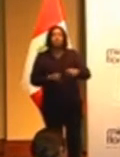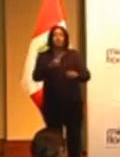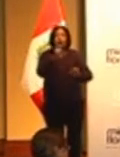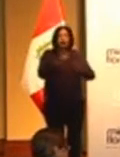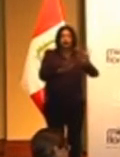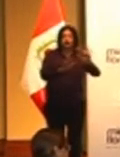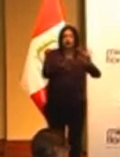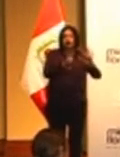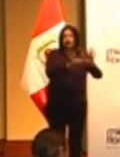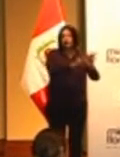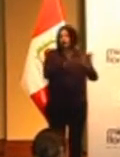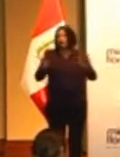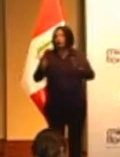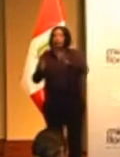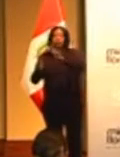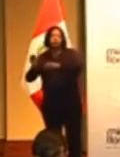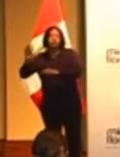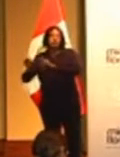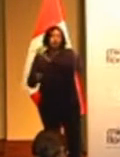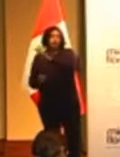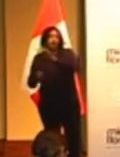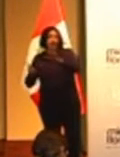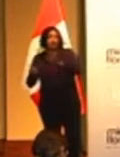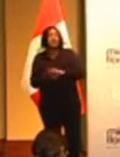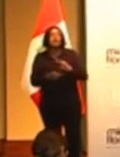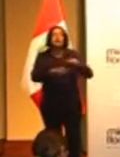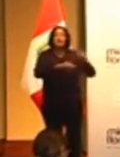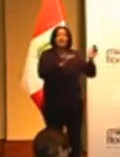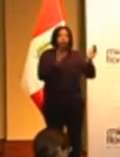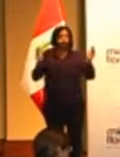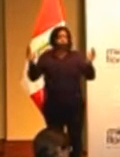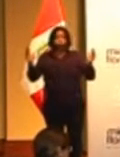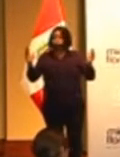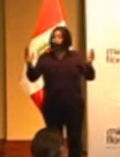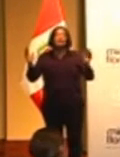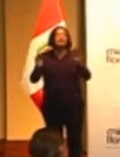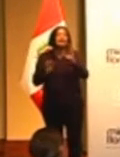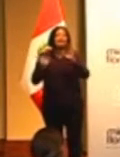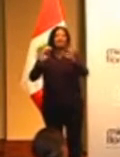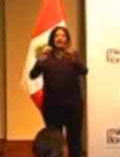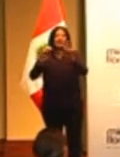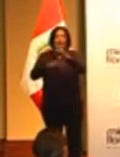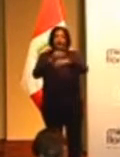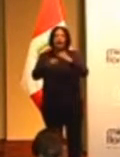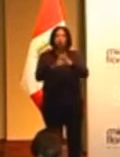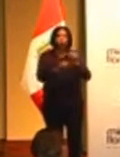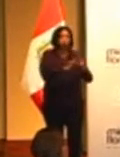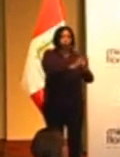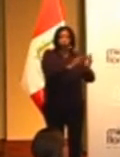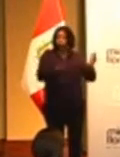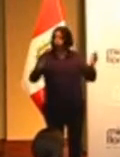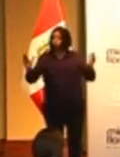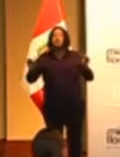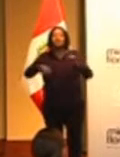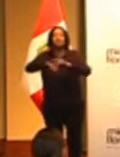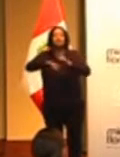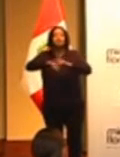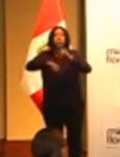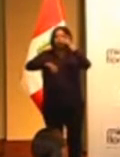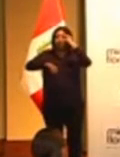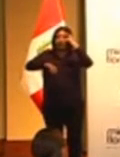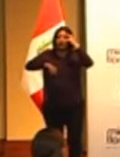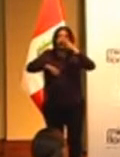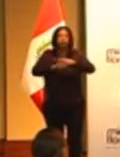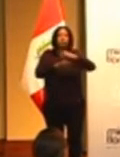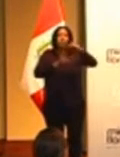al 2026. El umbral ha sido un umbral de 10 años porque es el umbral que los técnicos consideran